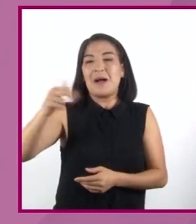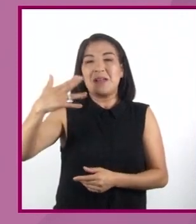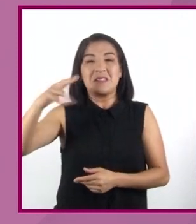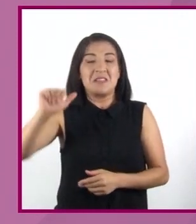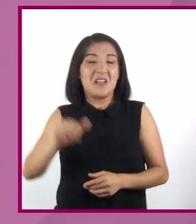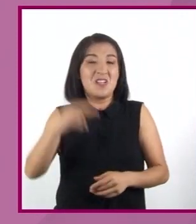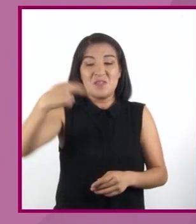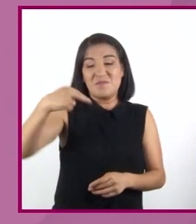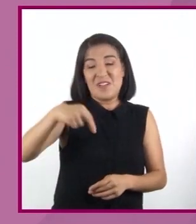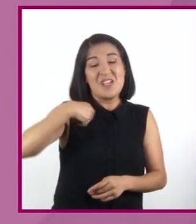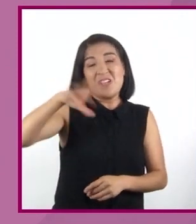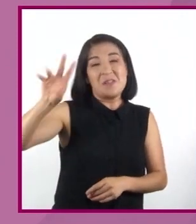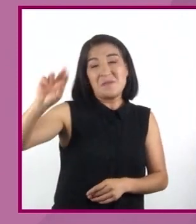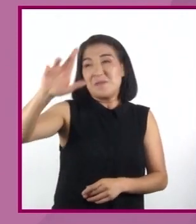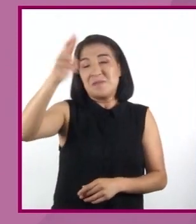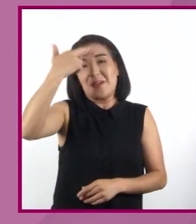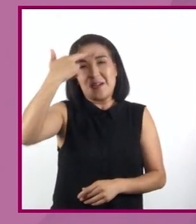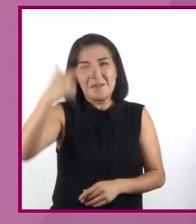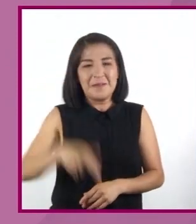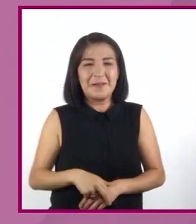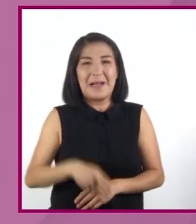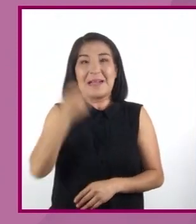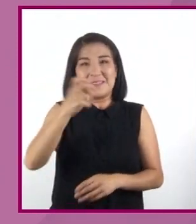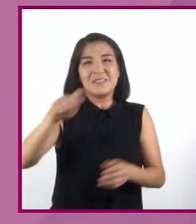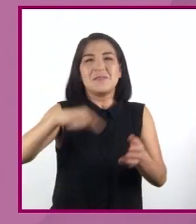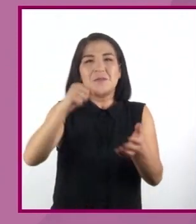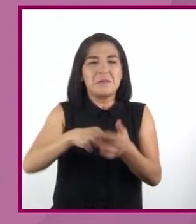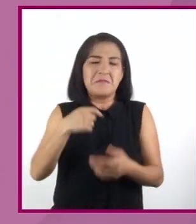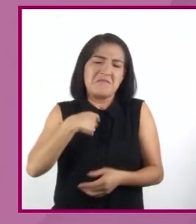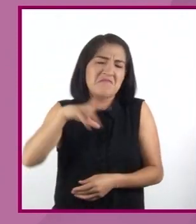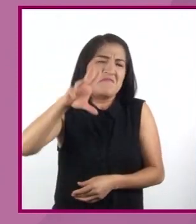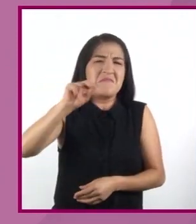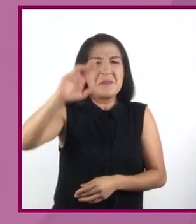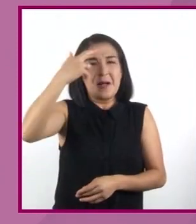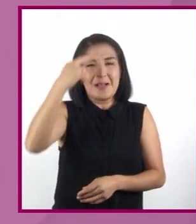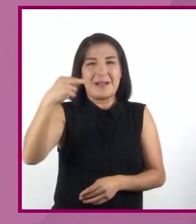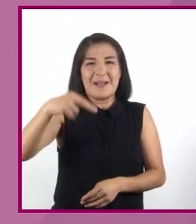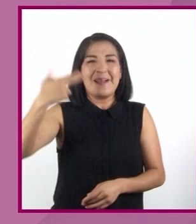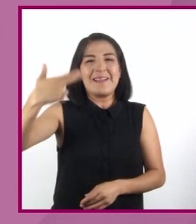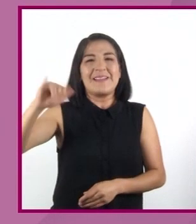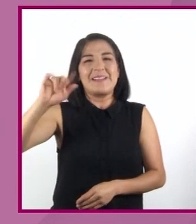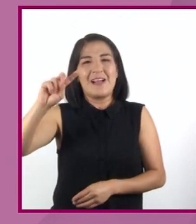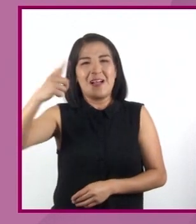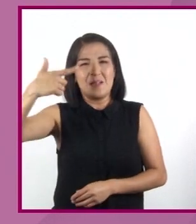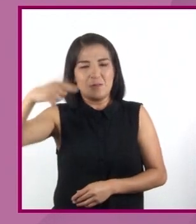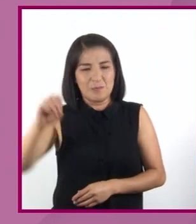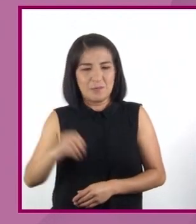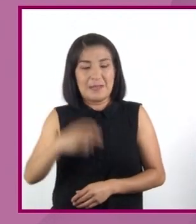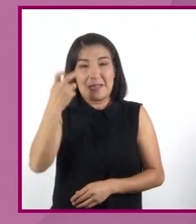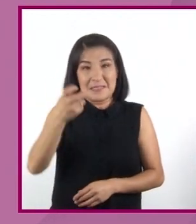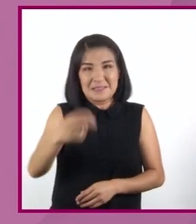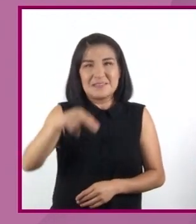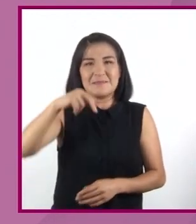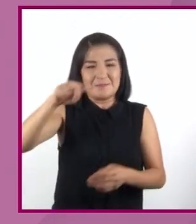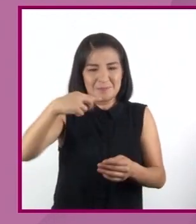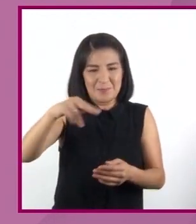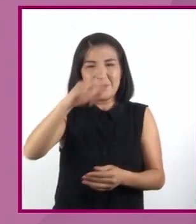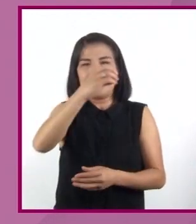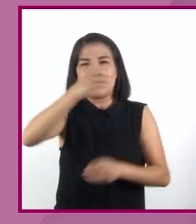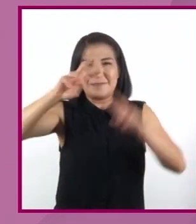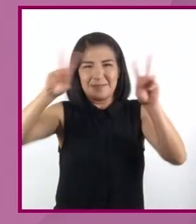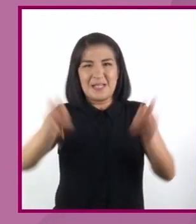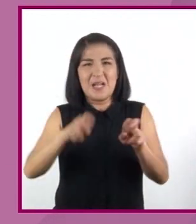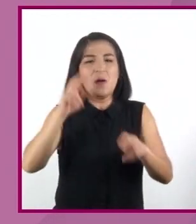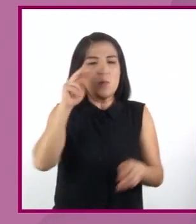nombre no quiero acordarme, no ha mucho tiempo que vivía un hidalgo. Con esta simple frase, llenamos al